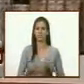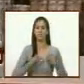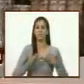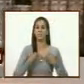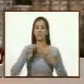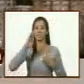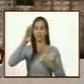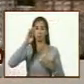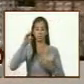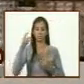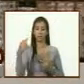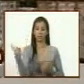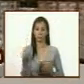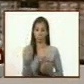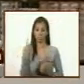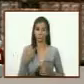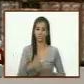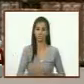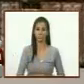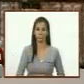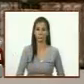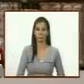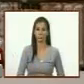viviremos viviendo,